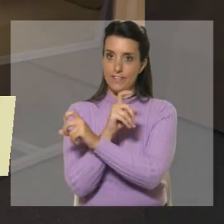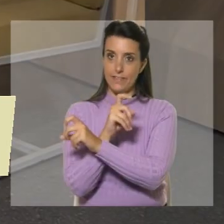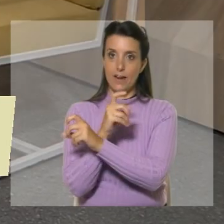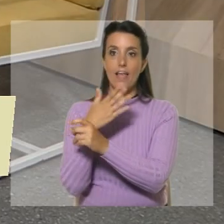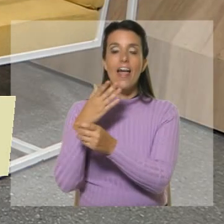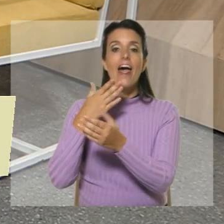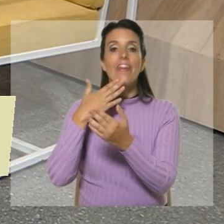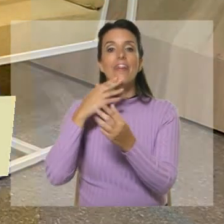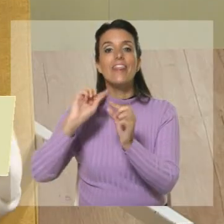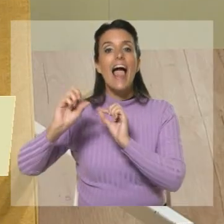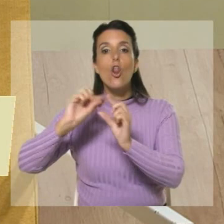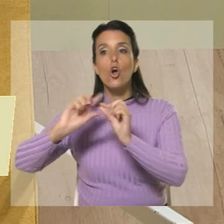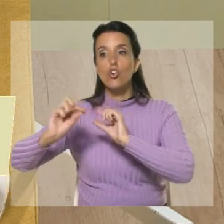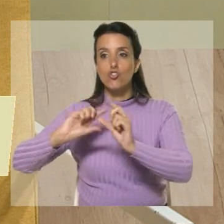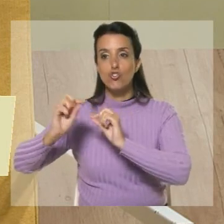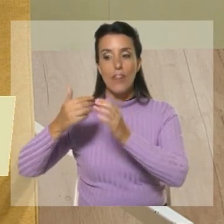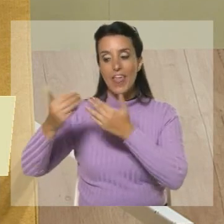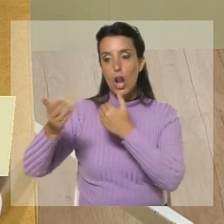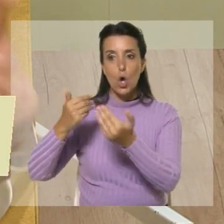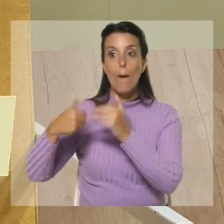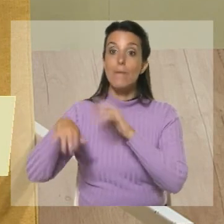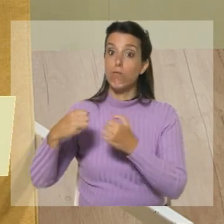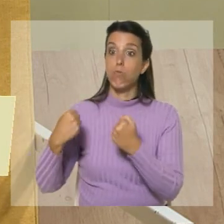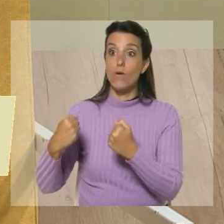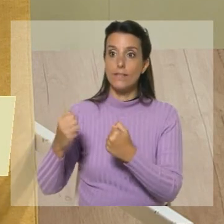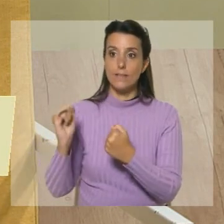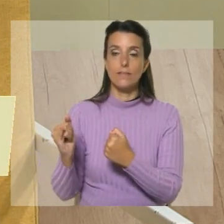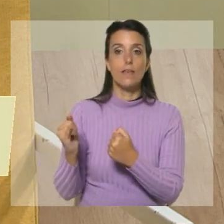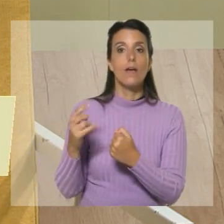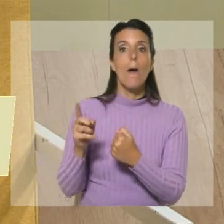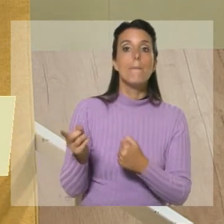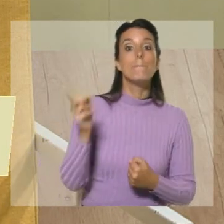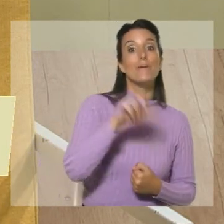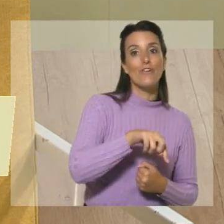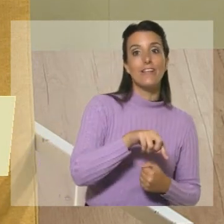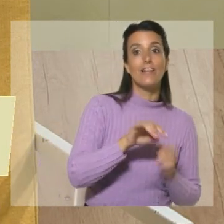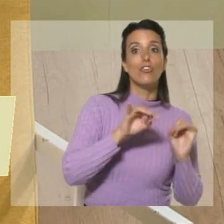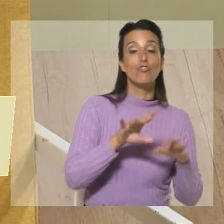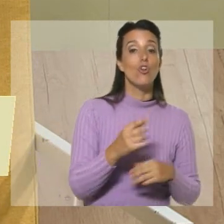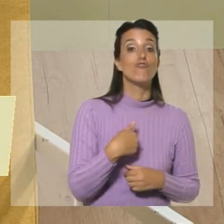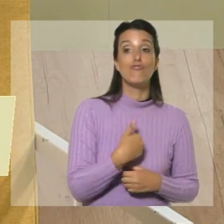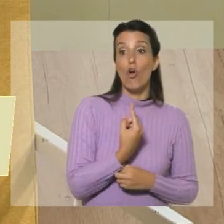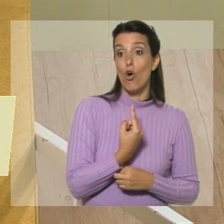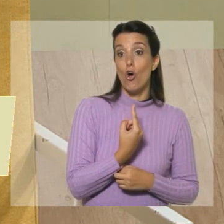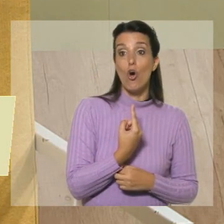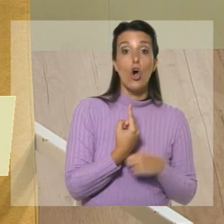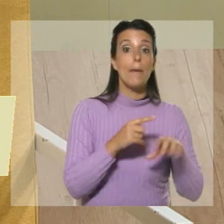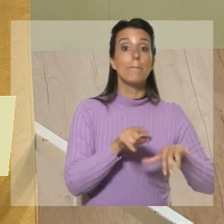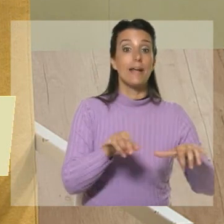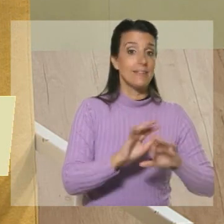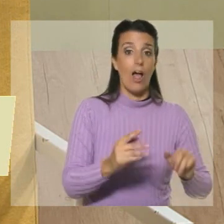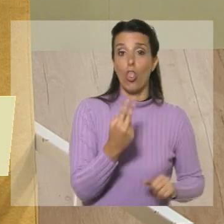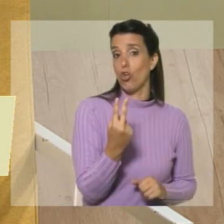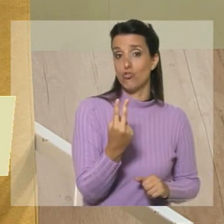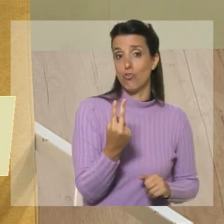diálogos más intensos y muchas cosas a decidir porque somos más. En el caso de Terrorismo, que éramos Bruno y yo, el mano a mano